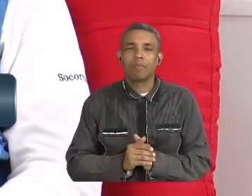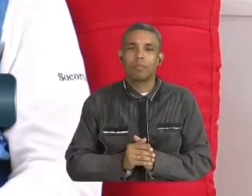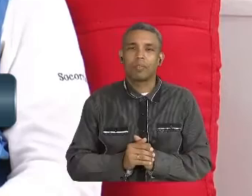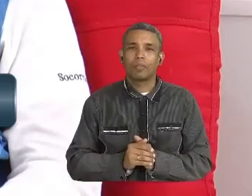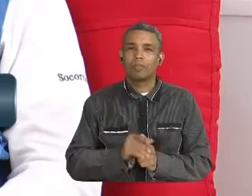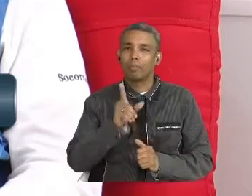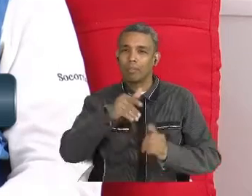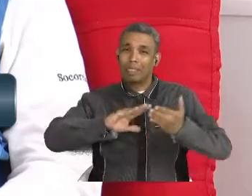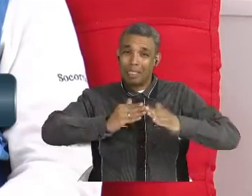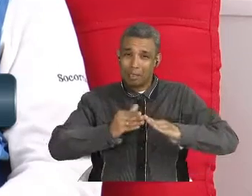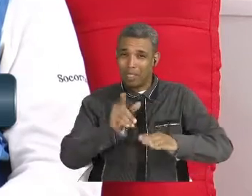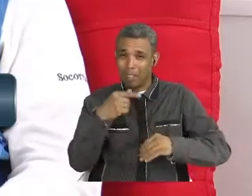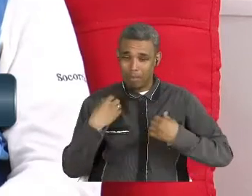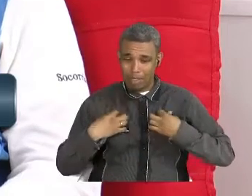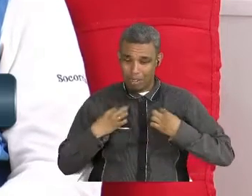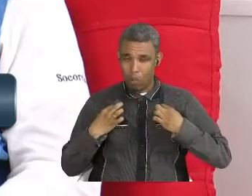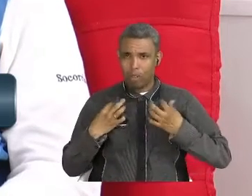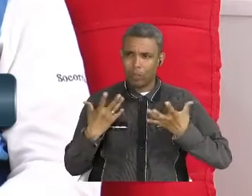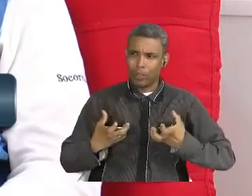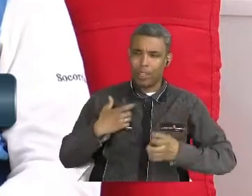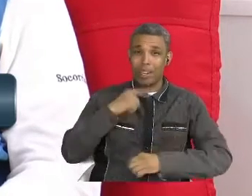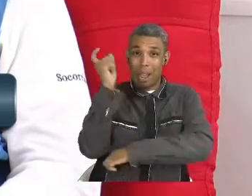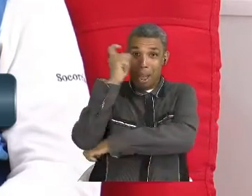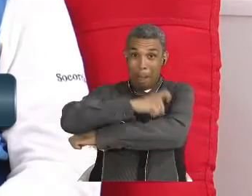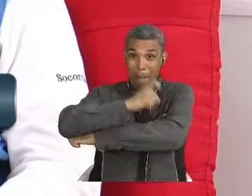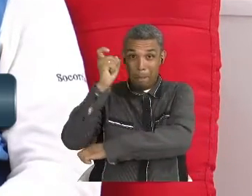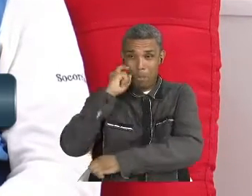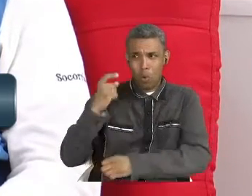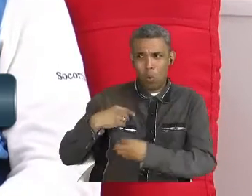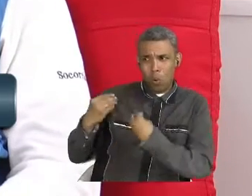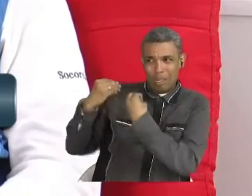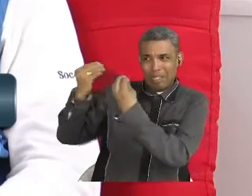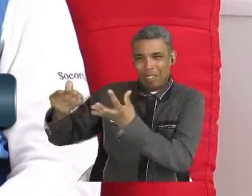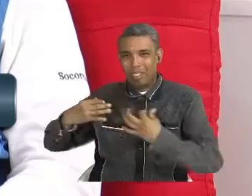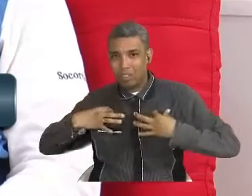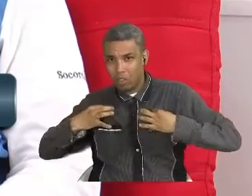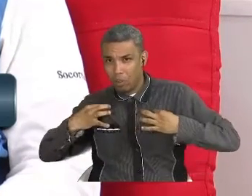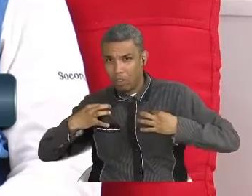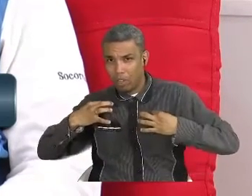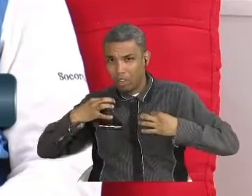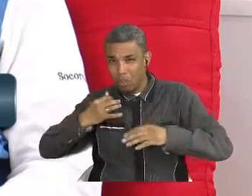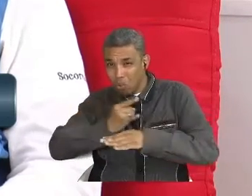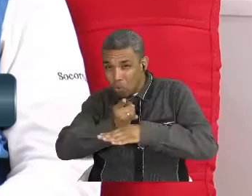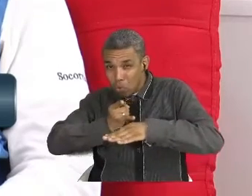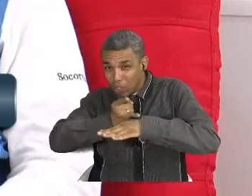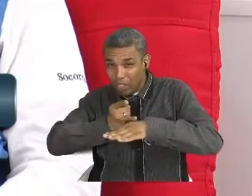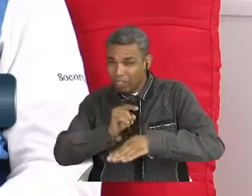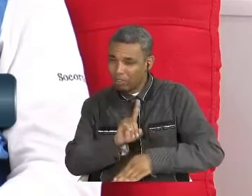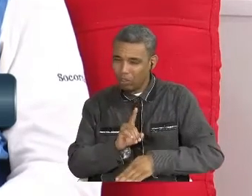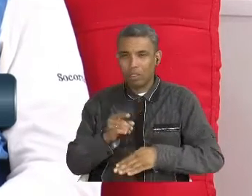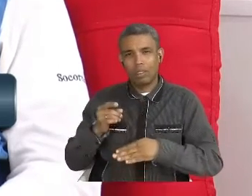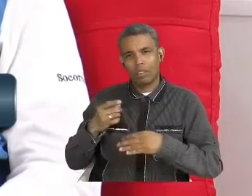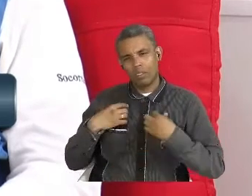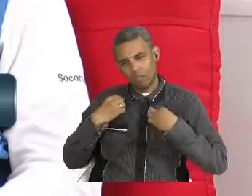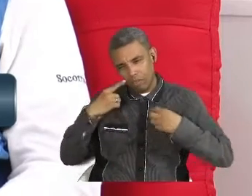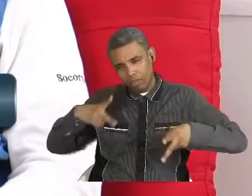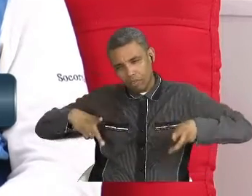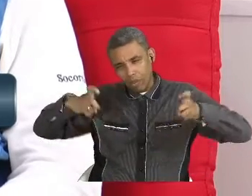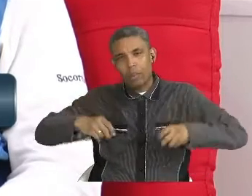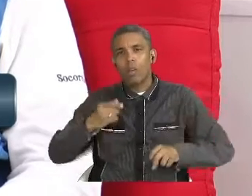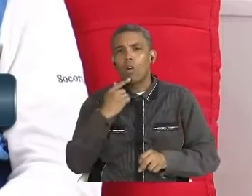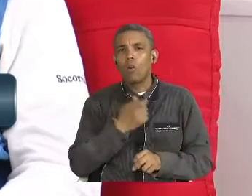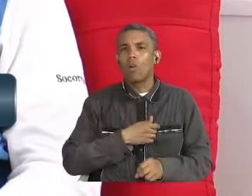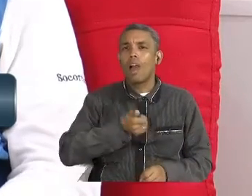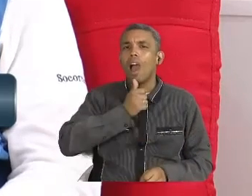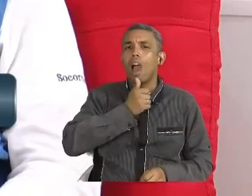la ropa que sea en esta nueva, eso sí queremos que sea claro. Perfecto. Y el agua que sea en botella, porque verdad que si lo llevamos en